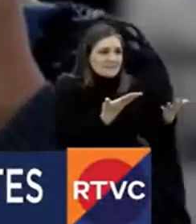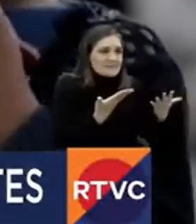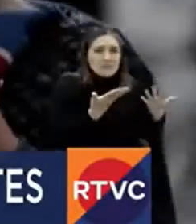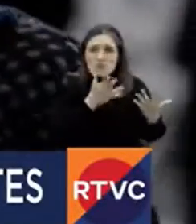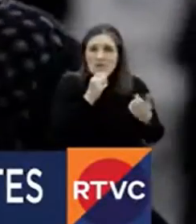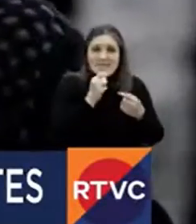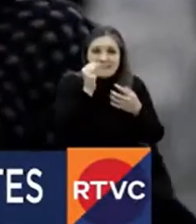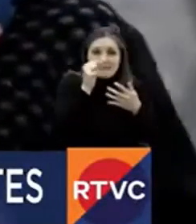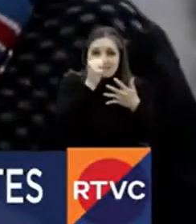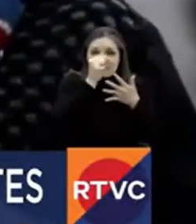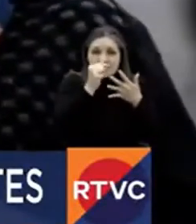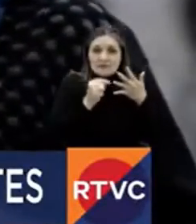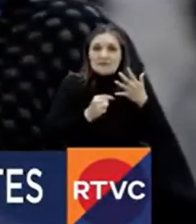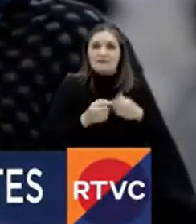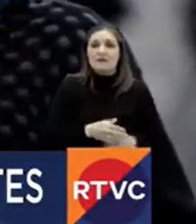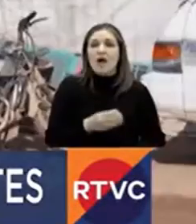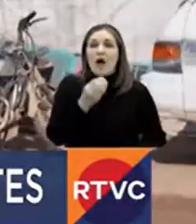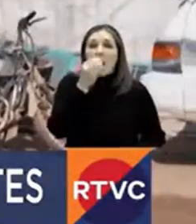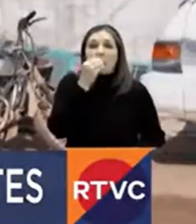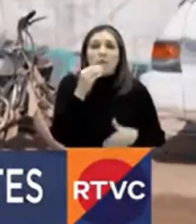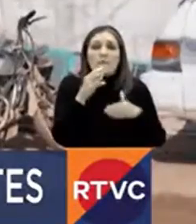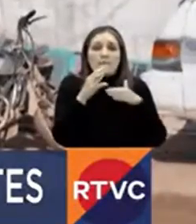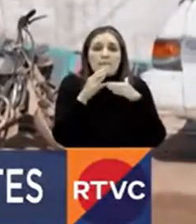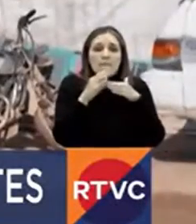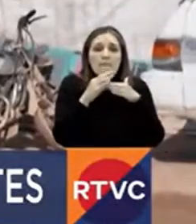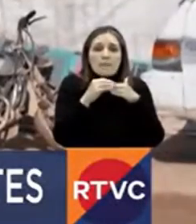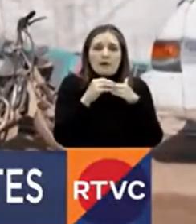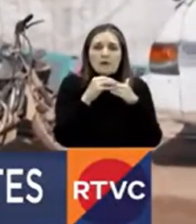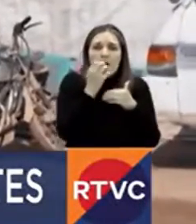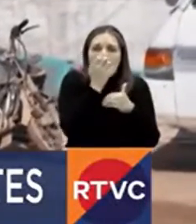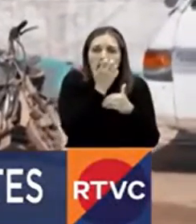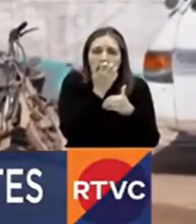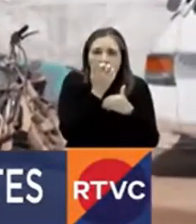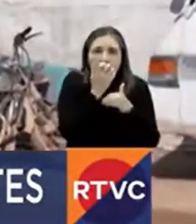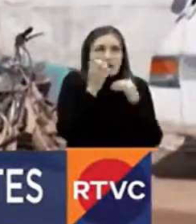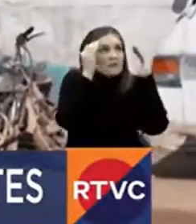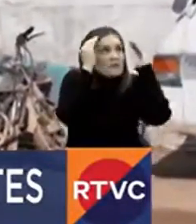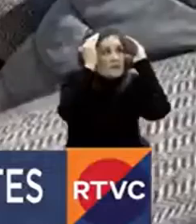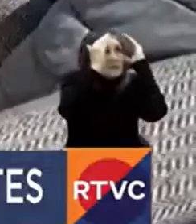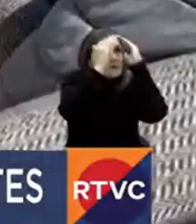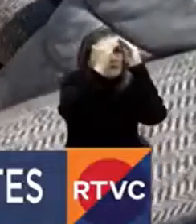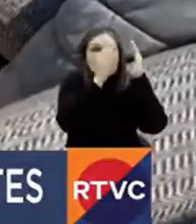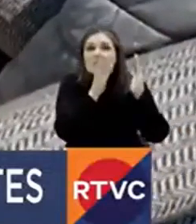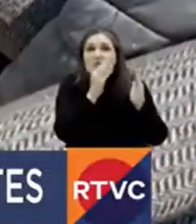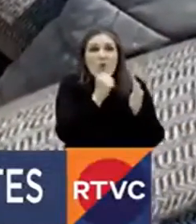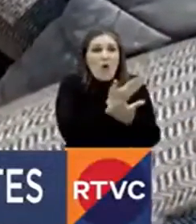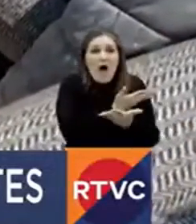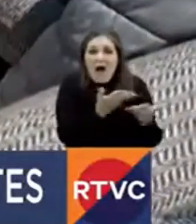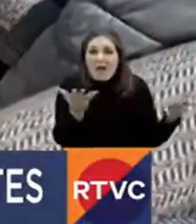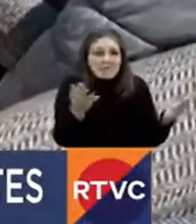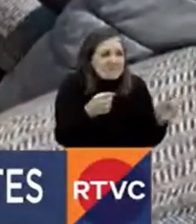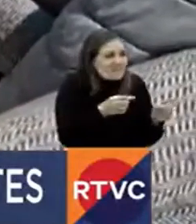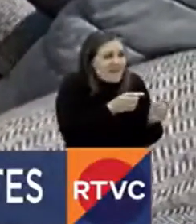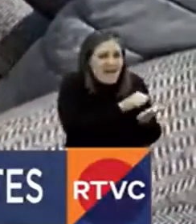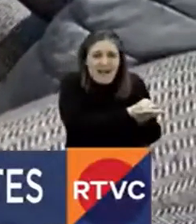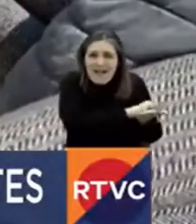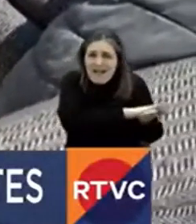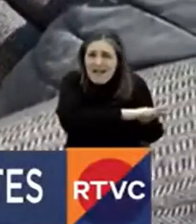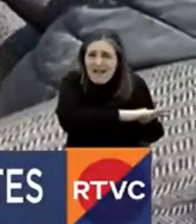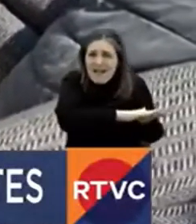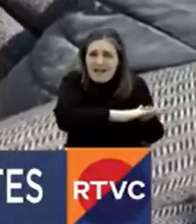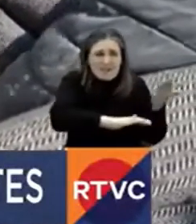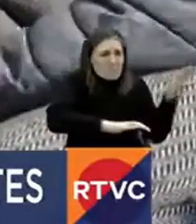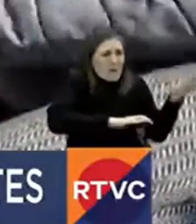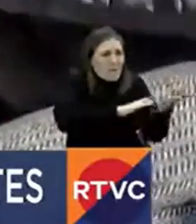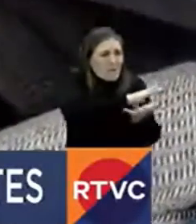Lo cotidiano, un bocado de pan, calor o un techo, son lujo, excepción y no regla en el